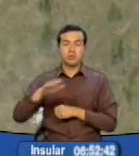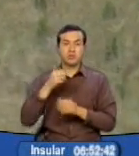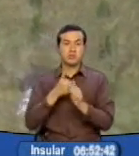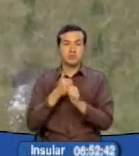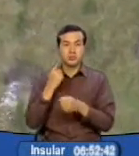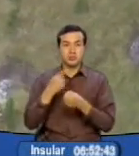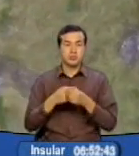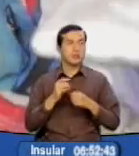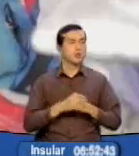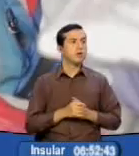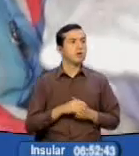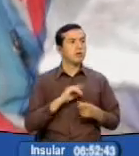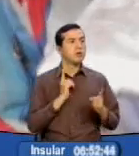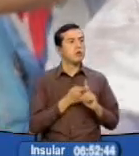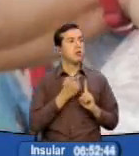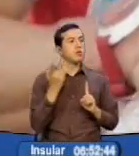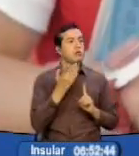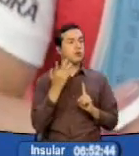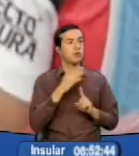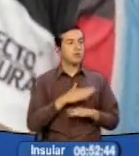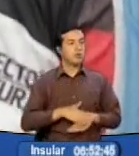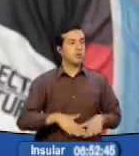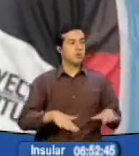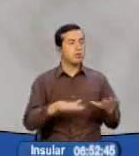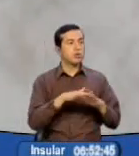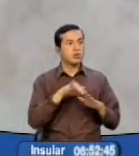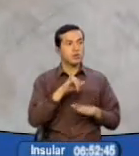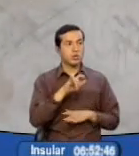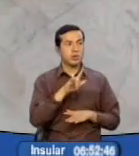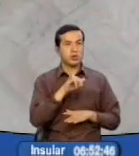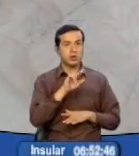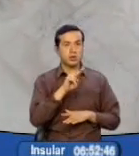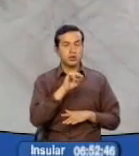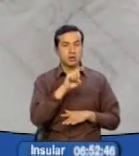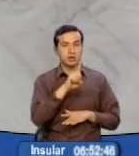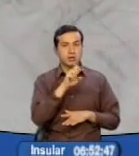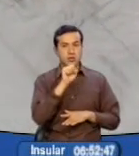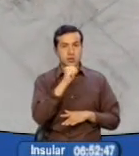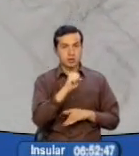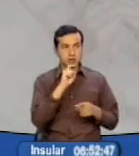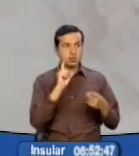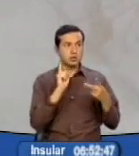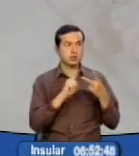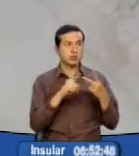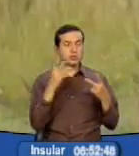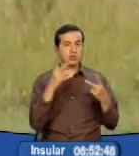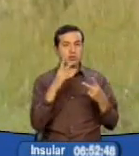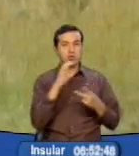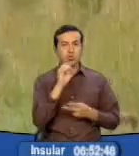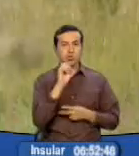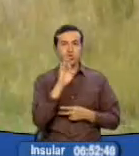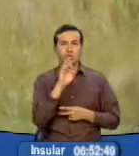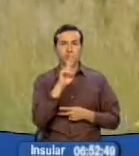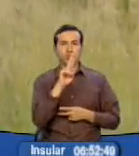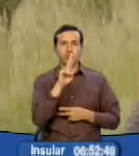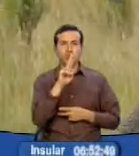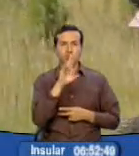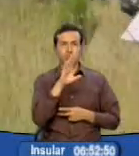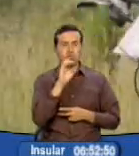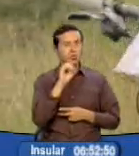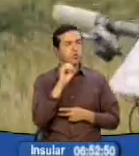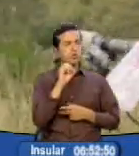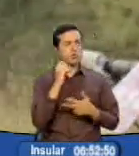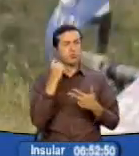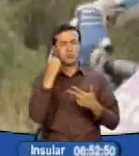Quito. La primera válida se desarrolló en Irmizas, ¿no verdad? La segunda en Coturco. Y algo que me llamó